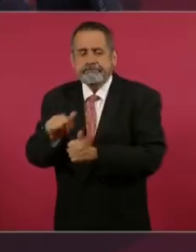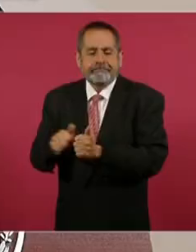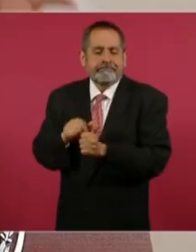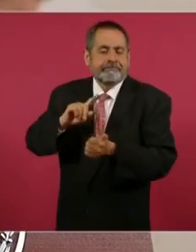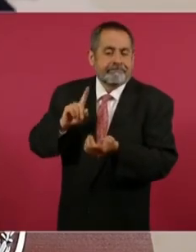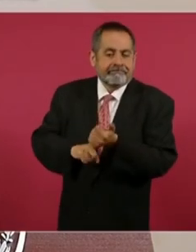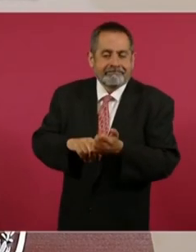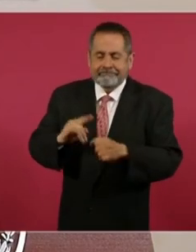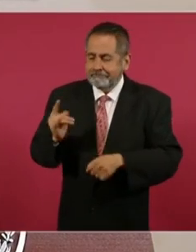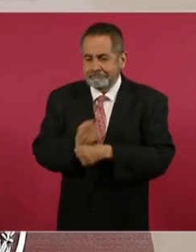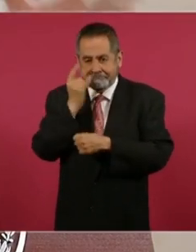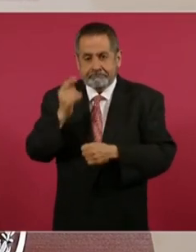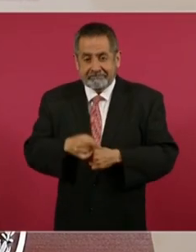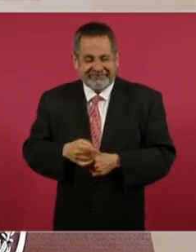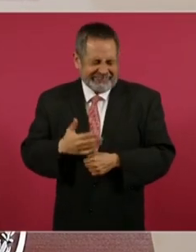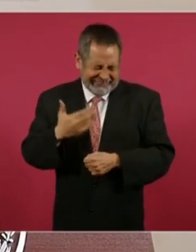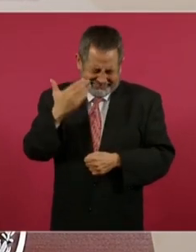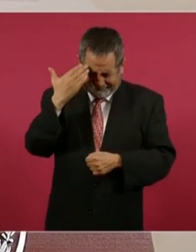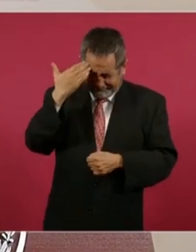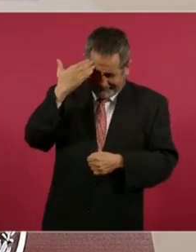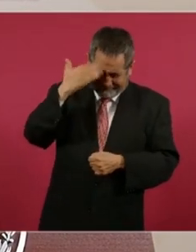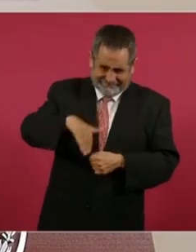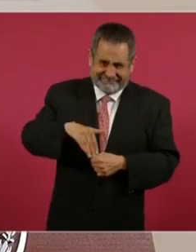Entonces, el gran maestro de la simulación,